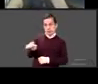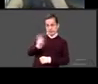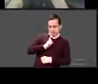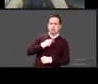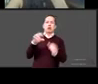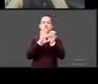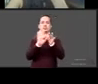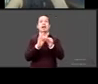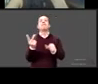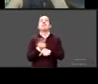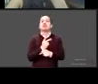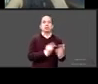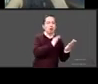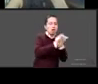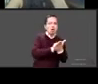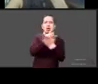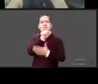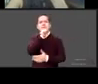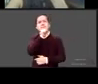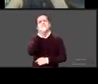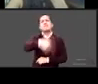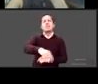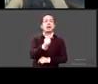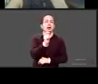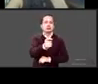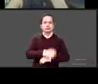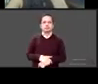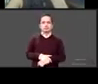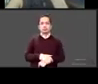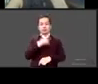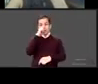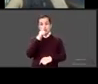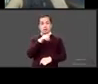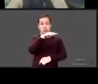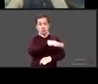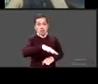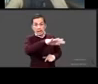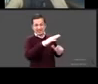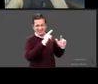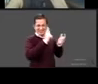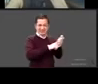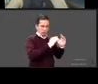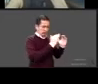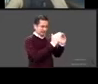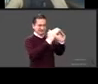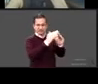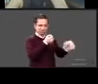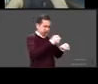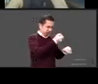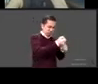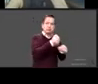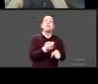legales. ¿Qué dimensiones ocultas tiene la violencia que ocurre principalmente en el hogar? Bueno, primero, como lo